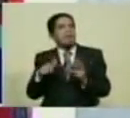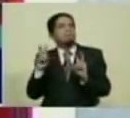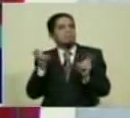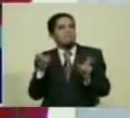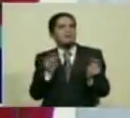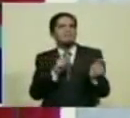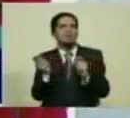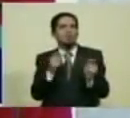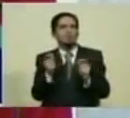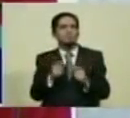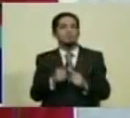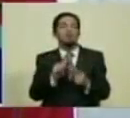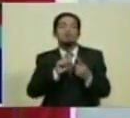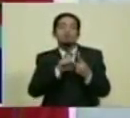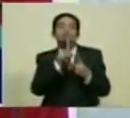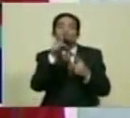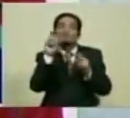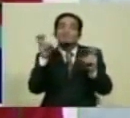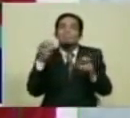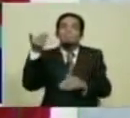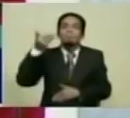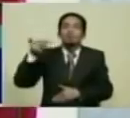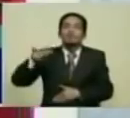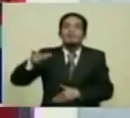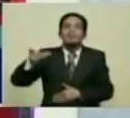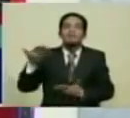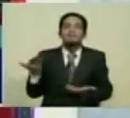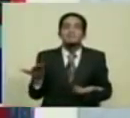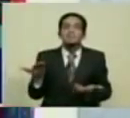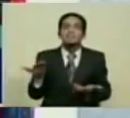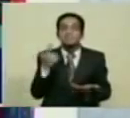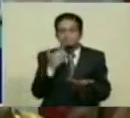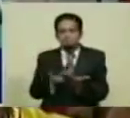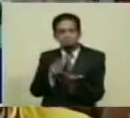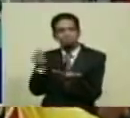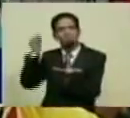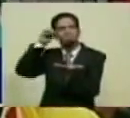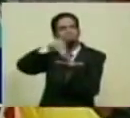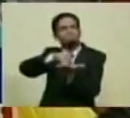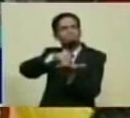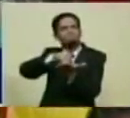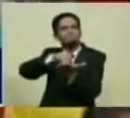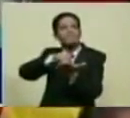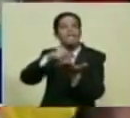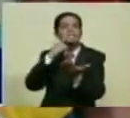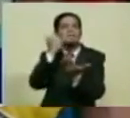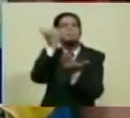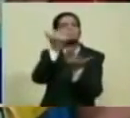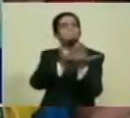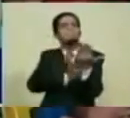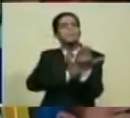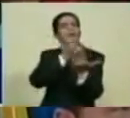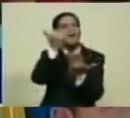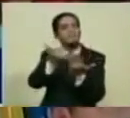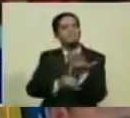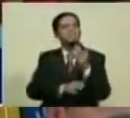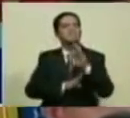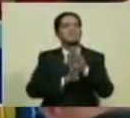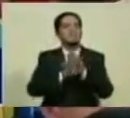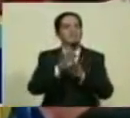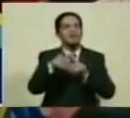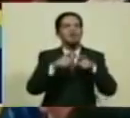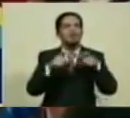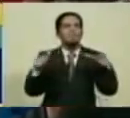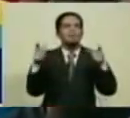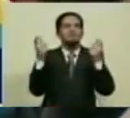discutimos y uno fundamental y muy importante que pudimos aportar y fue el plan de recuperación